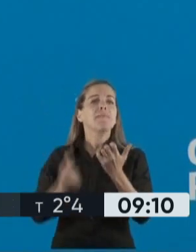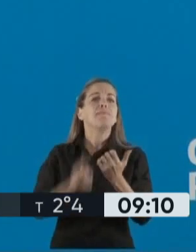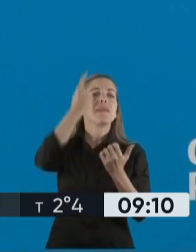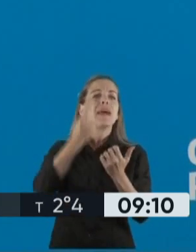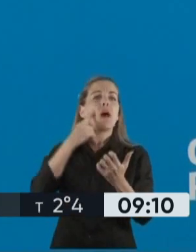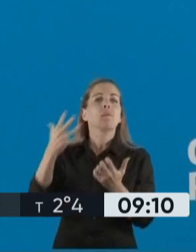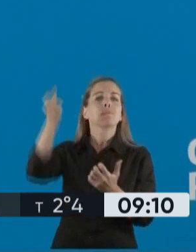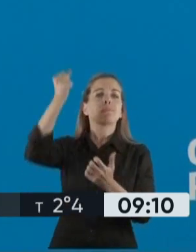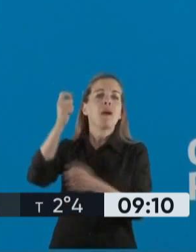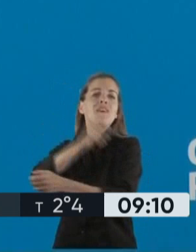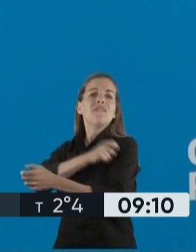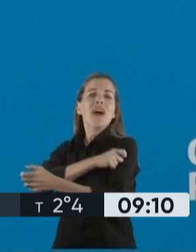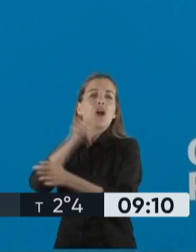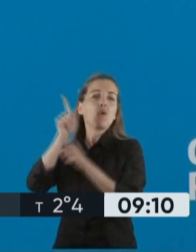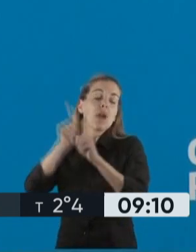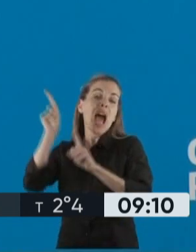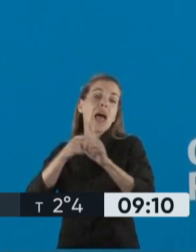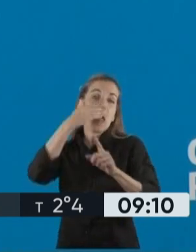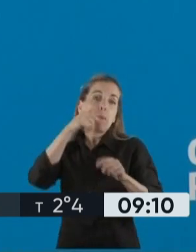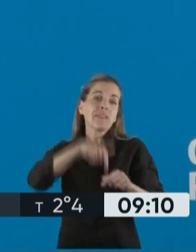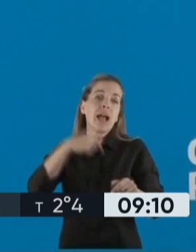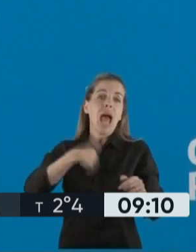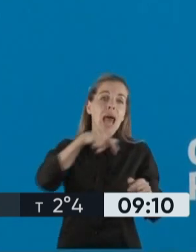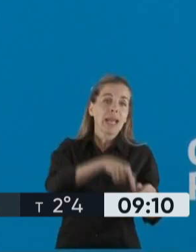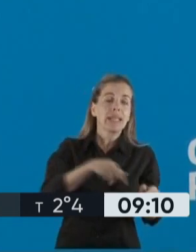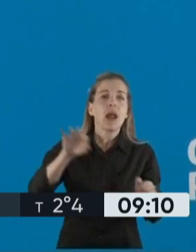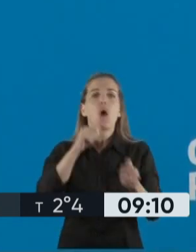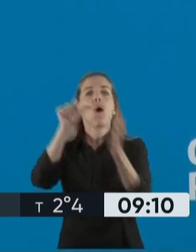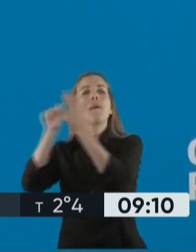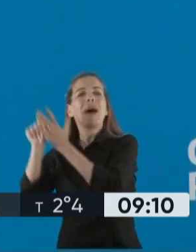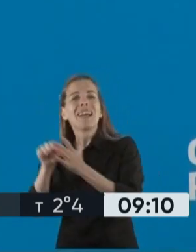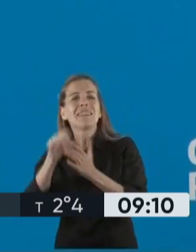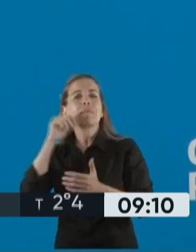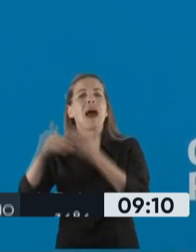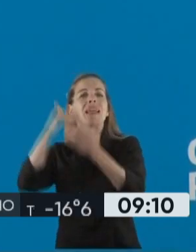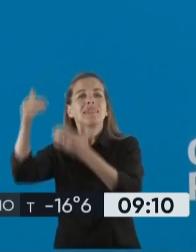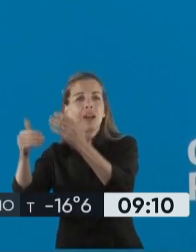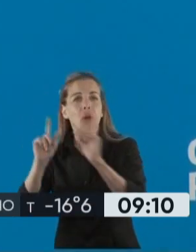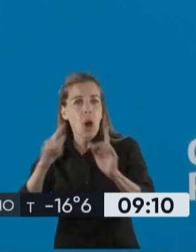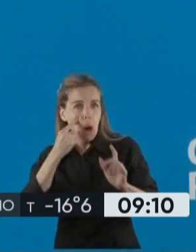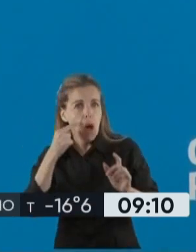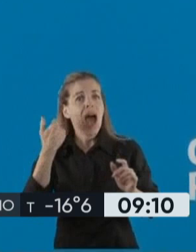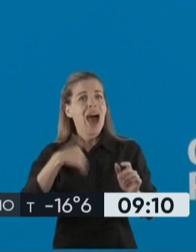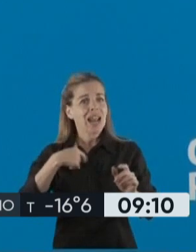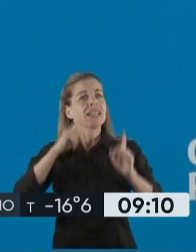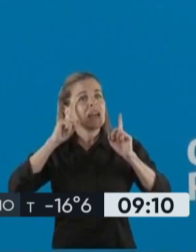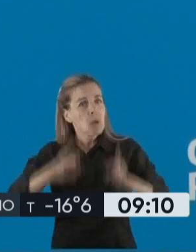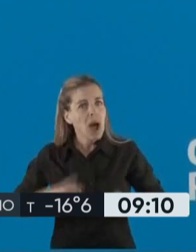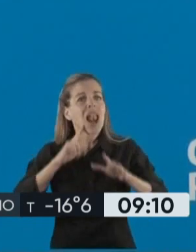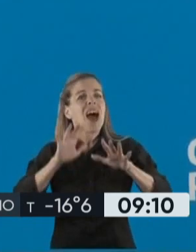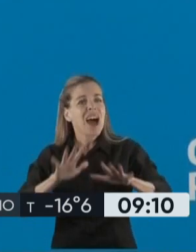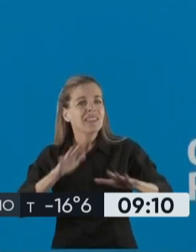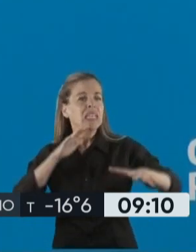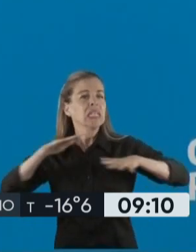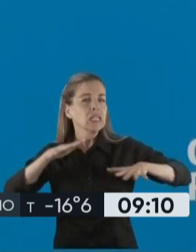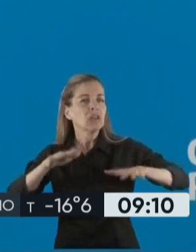que pudieron hacerse cargo con más presupuesto de toda la situación, y Argentina aún en esa situación, viniendo